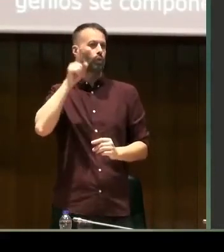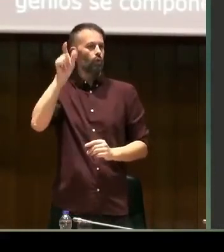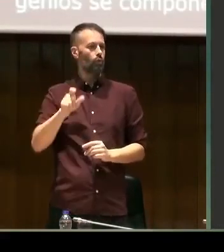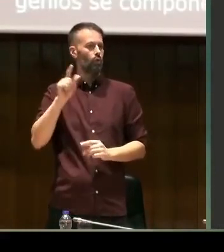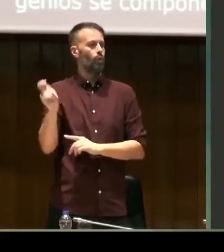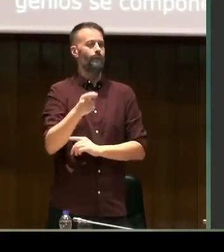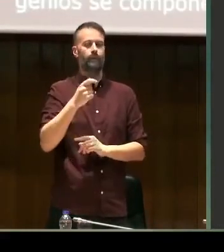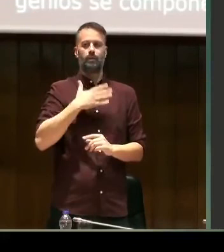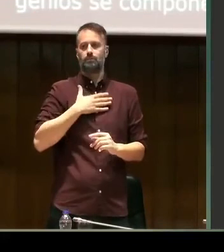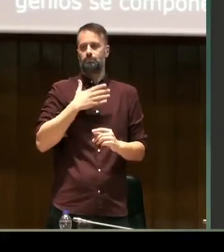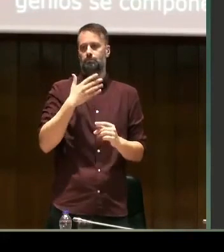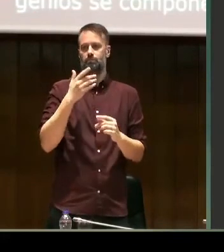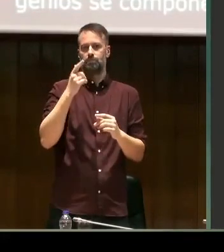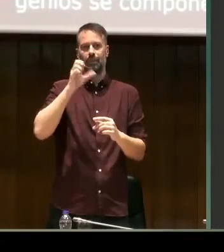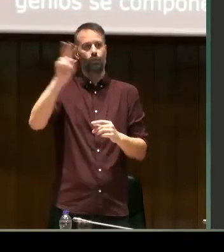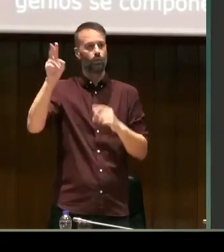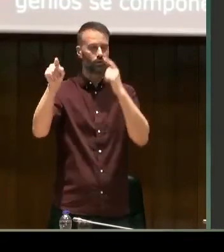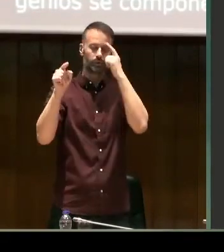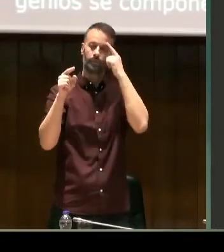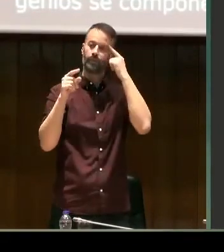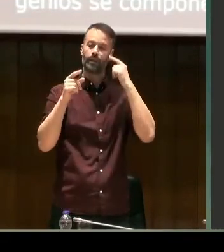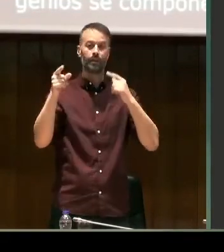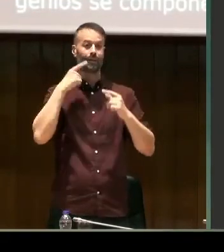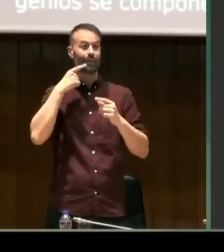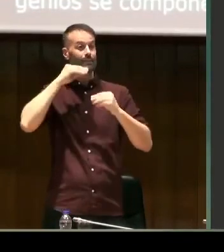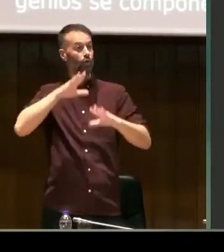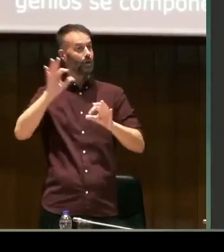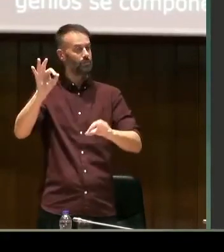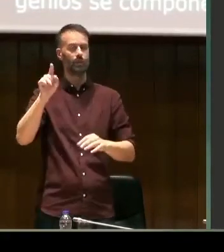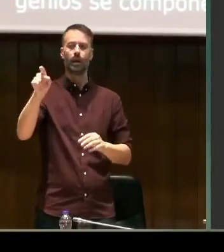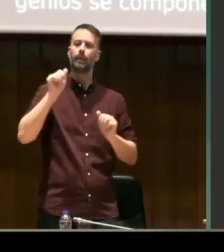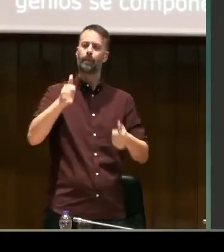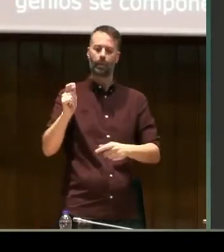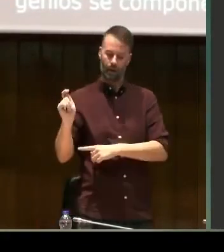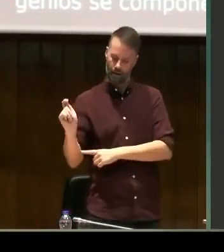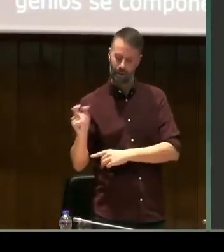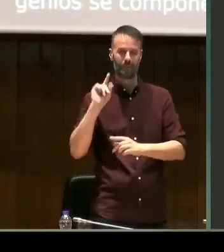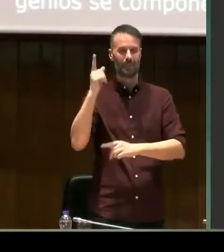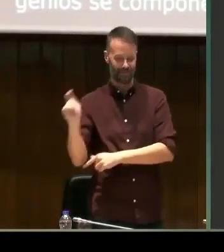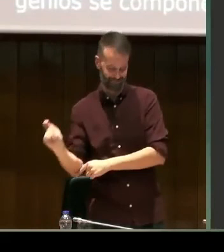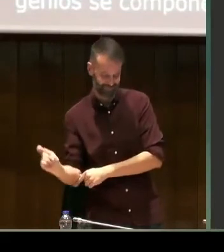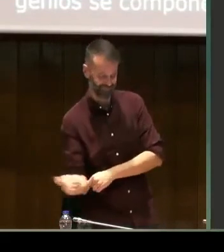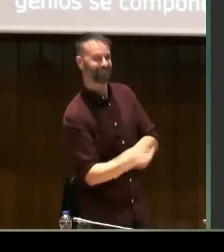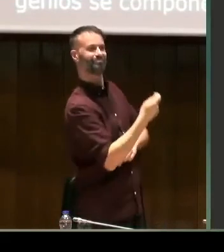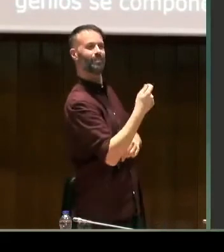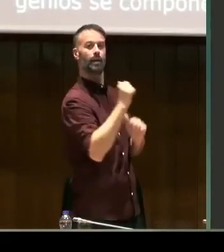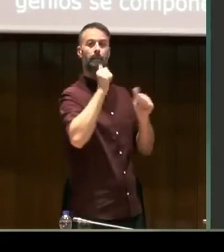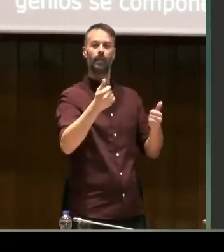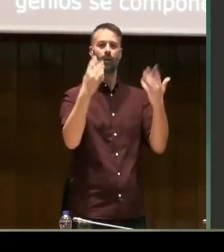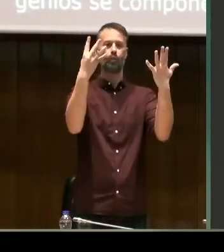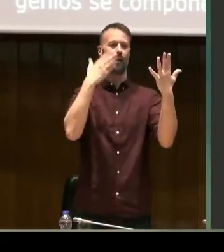poneros el ejemplo de una persona sorda que es golfista, él es estadounidense y cuenta su historia. Él dice que empezó